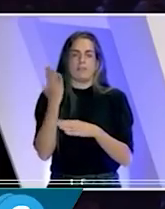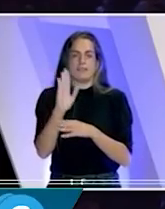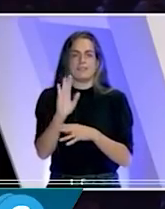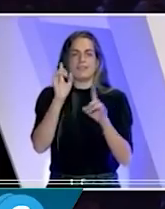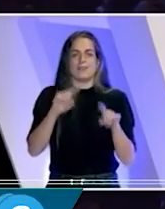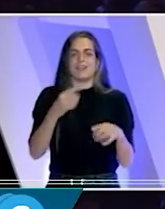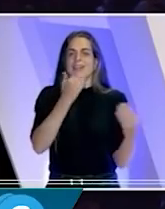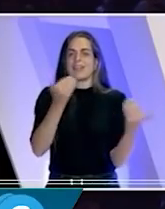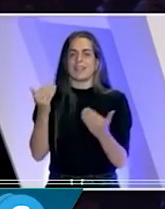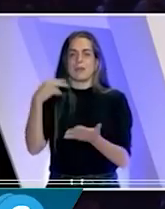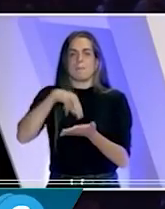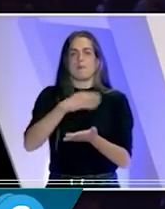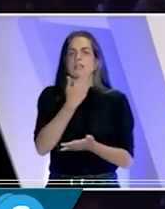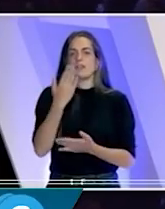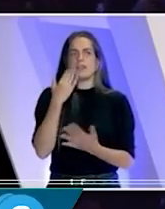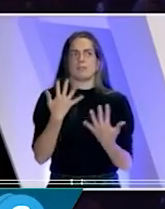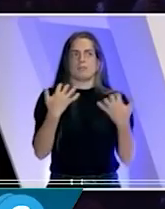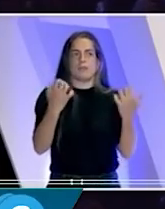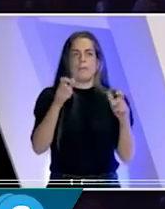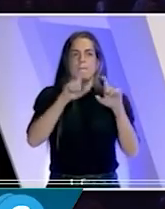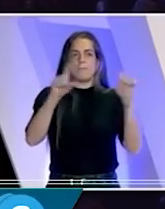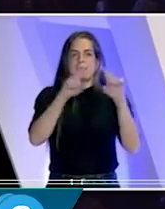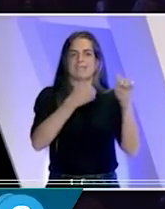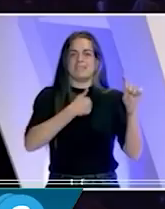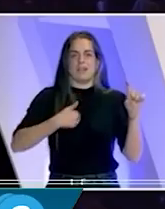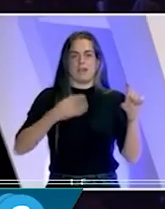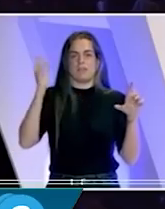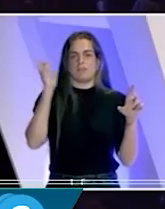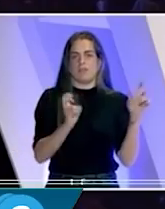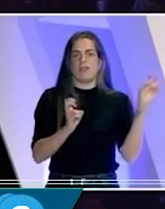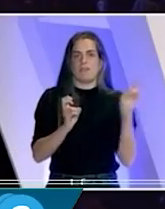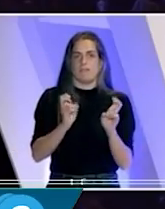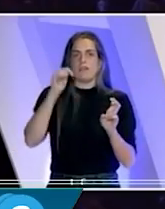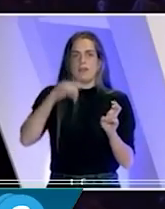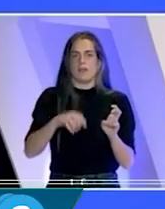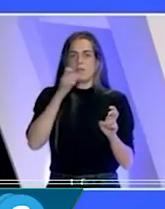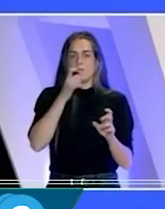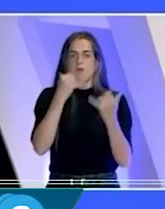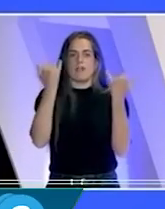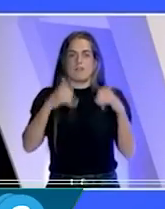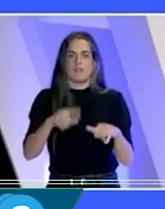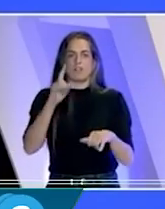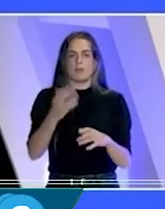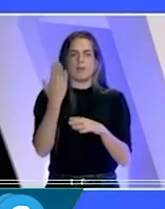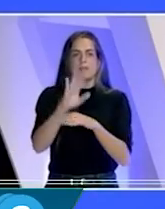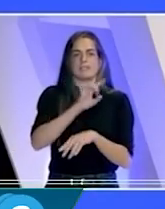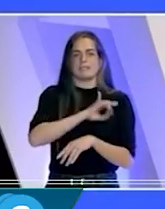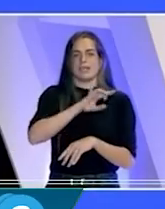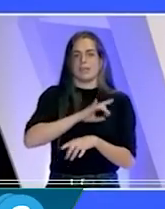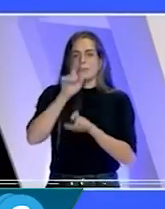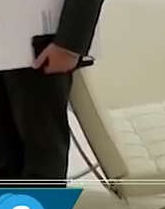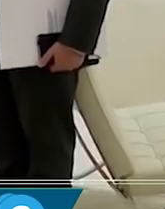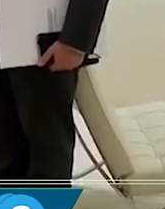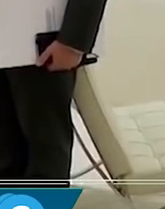franco no suprimió y tenemos derecho a una satisfacción estos rollos mentirosos pero que han calado pero otra cosa es indultar auto